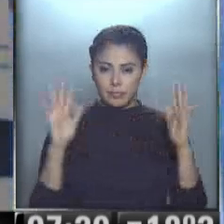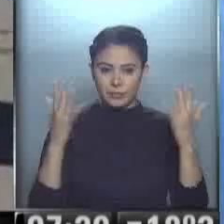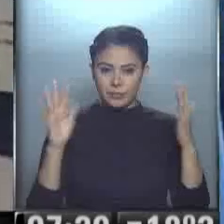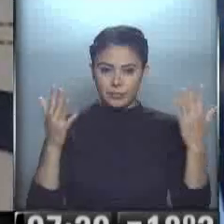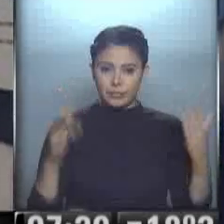ciudadanos